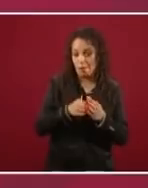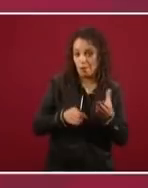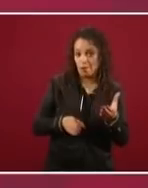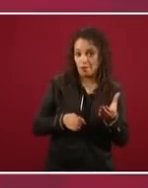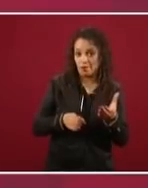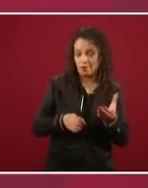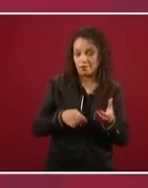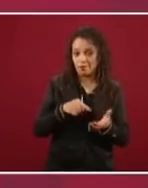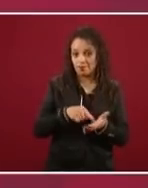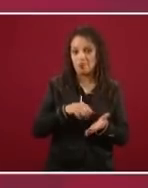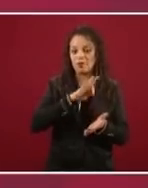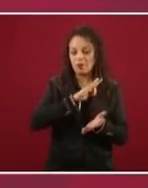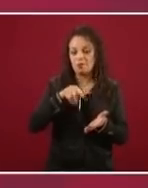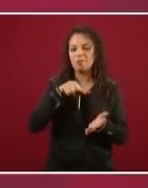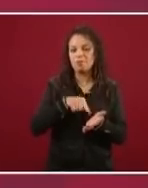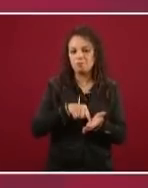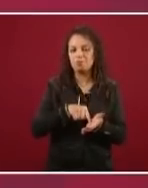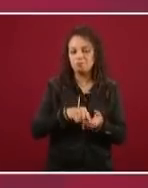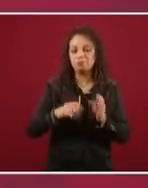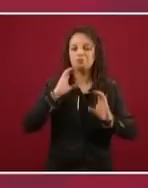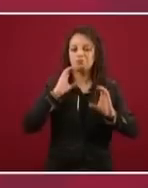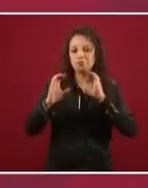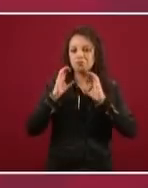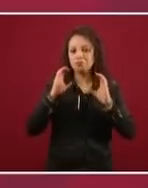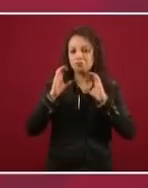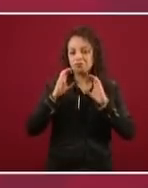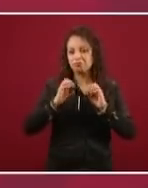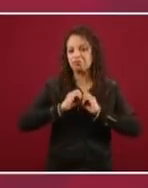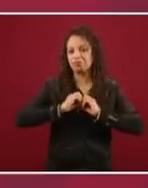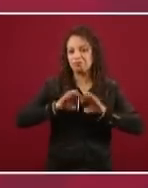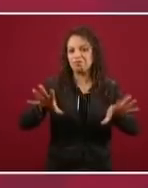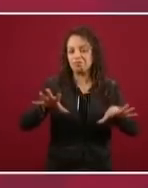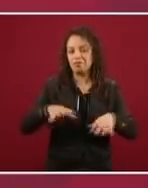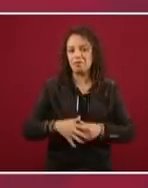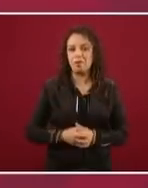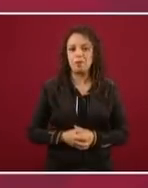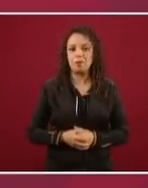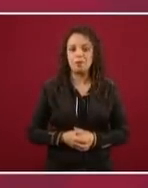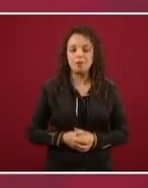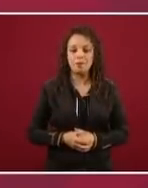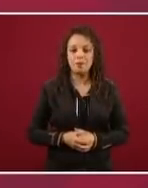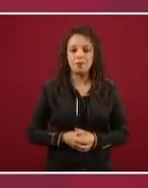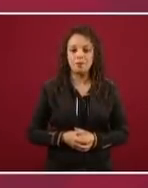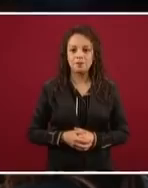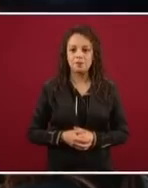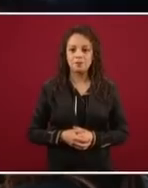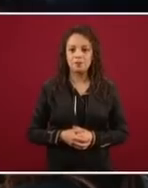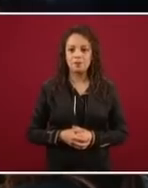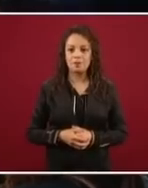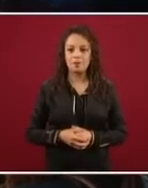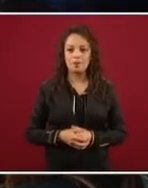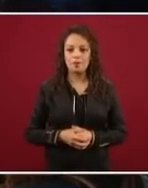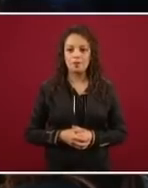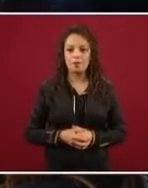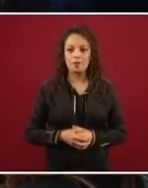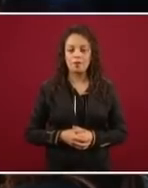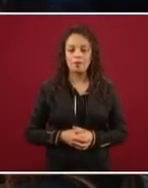es un medio de comunicación puede entonces